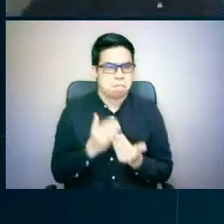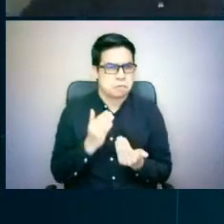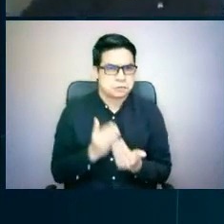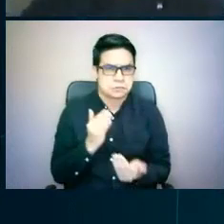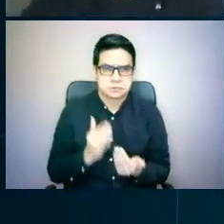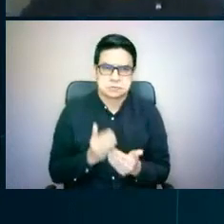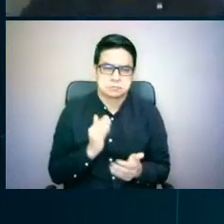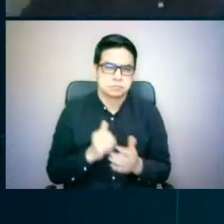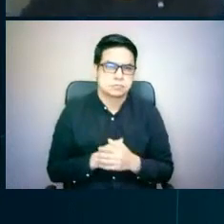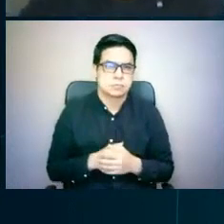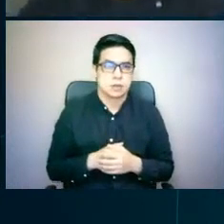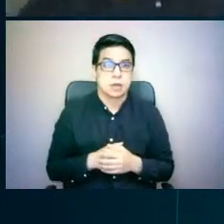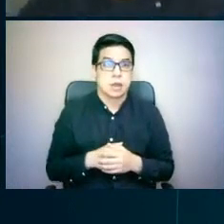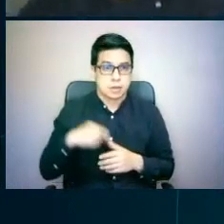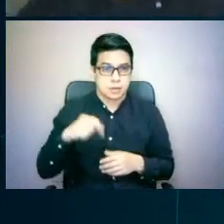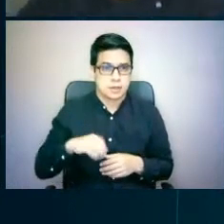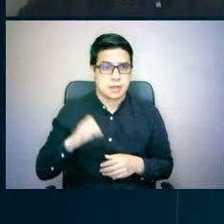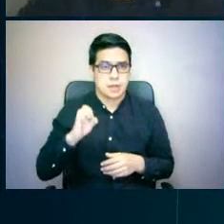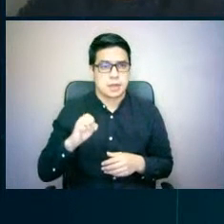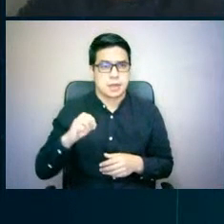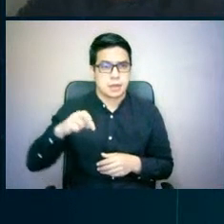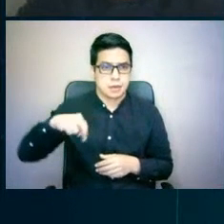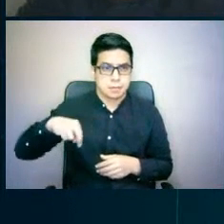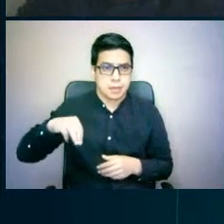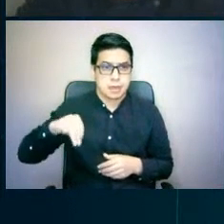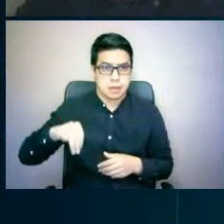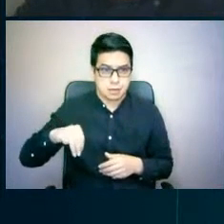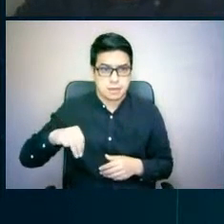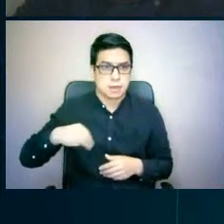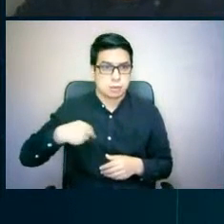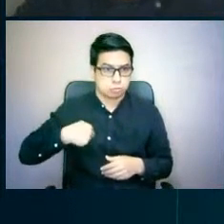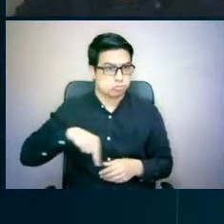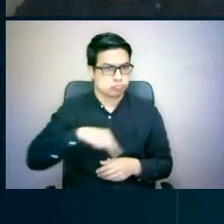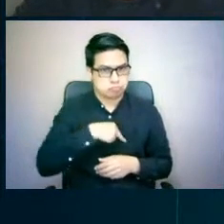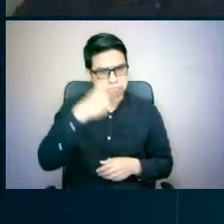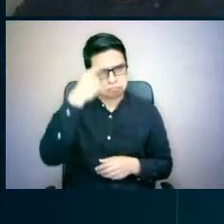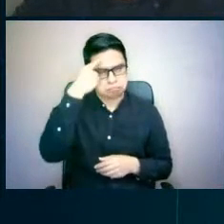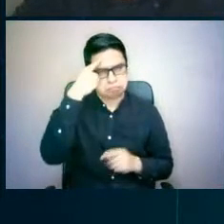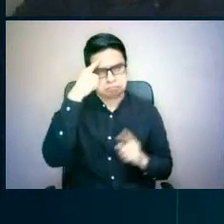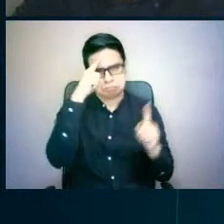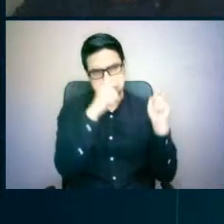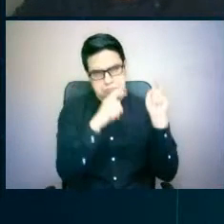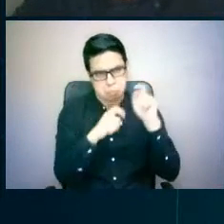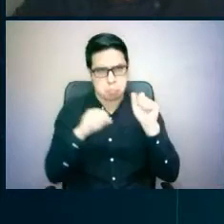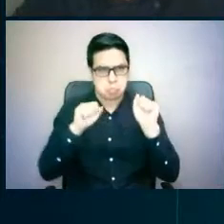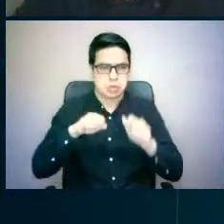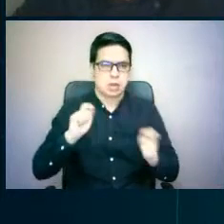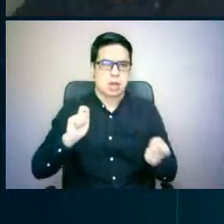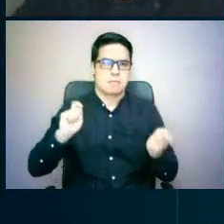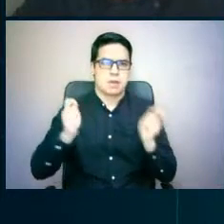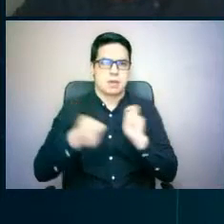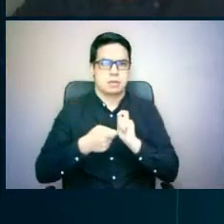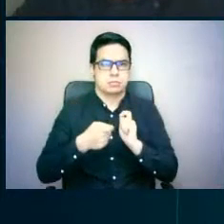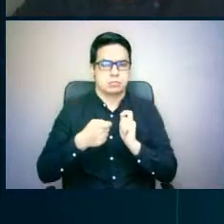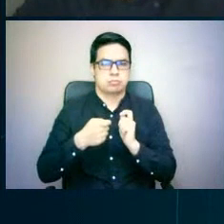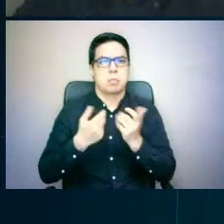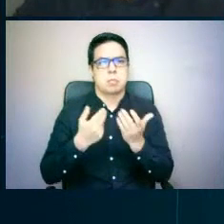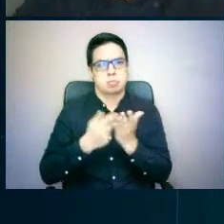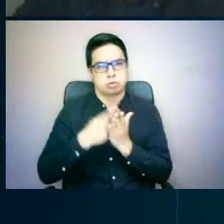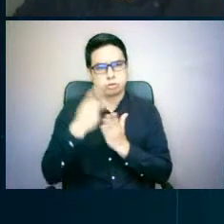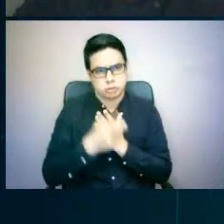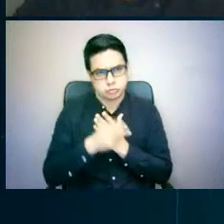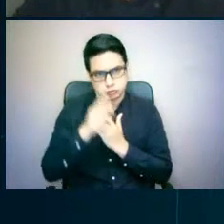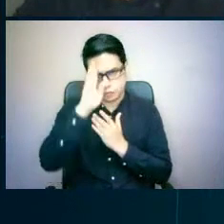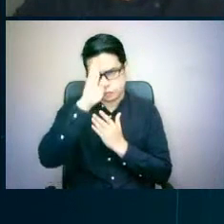estamos efectuando un manejo del cambio con posibles proyectos que se vean a futuro, que se puedan